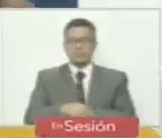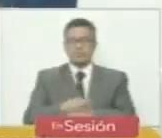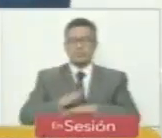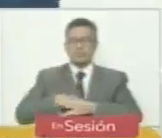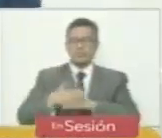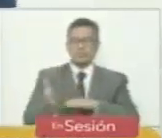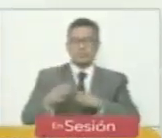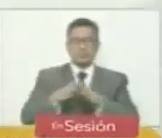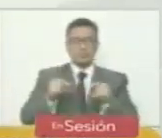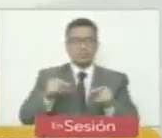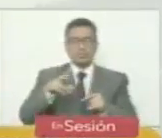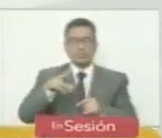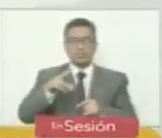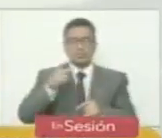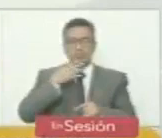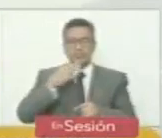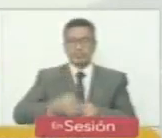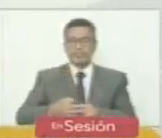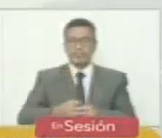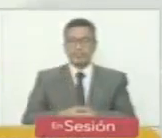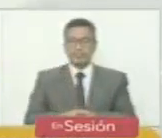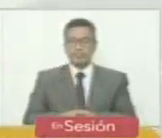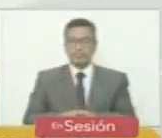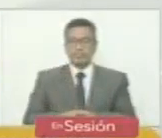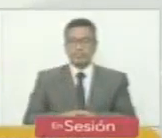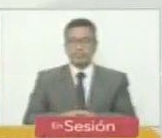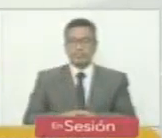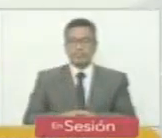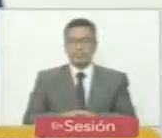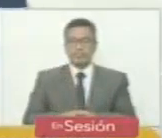Porque si todo eso es verdad, es